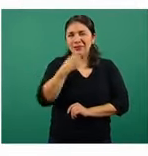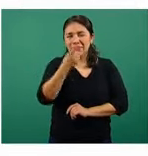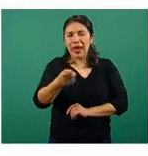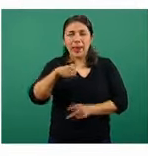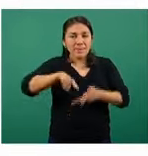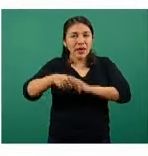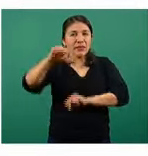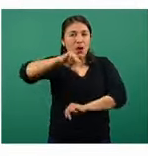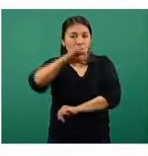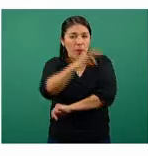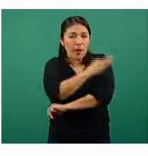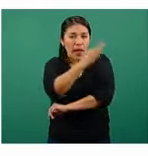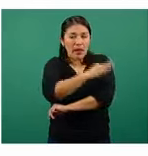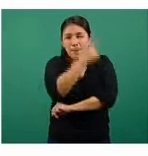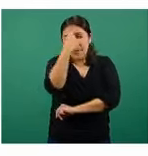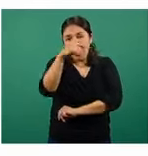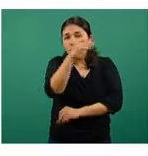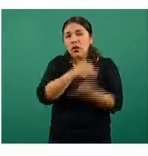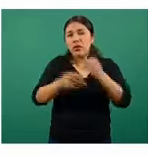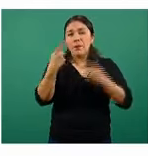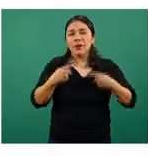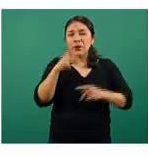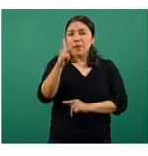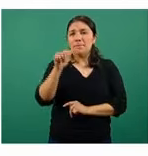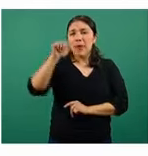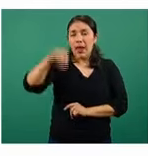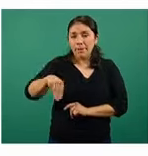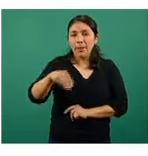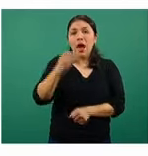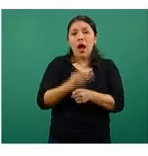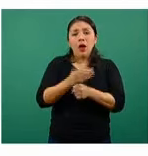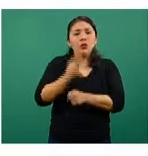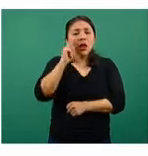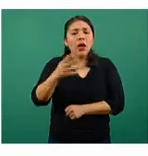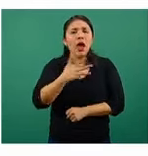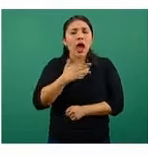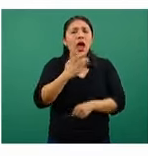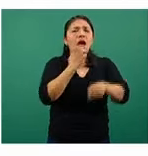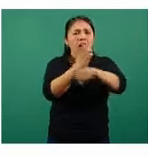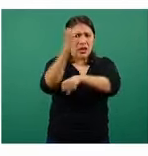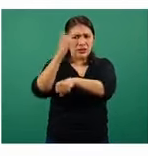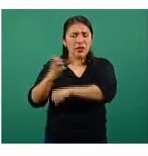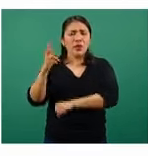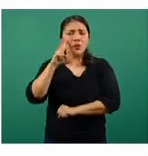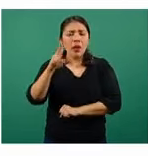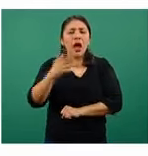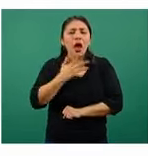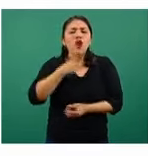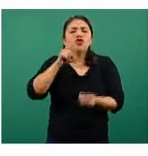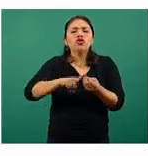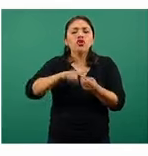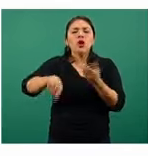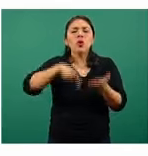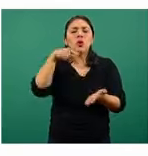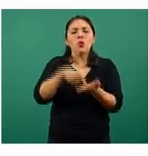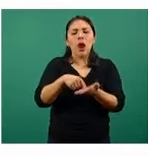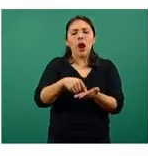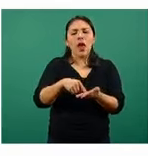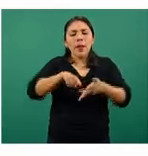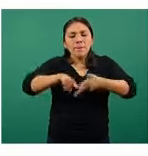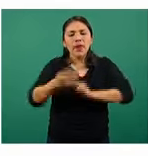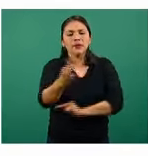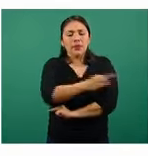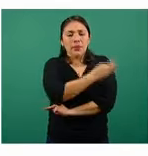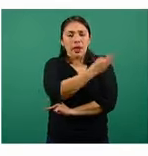el día de hoy a la población de adultos mayores. Aquí las vemos distribuidas precisamente por entidad federativa,